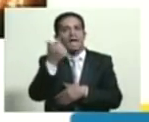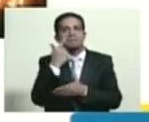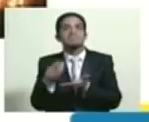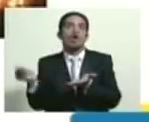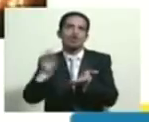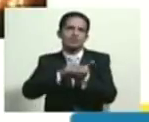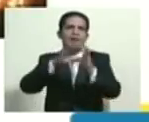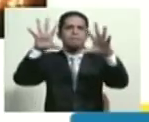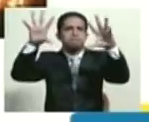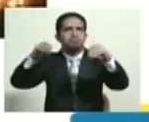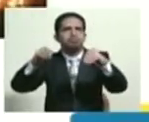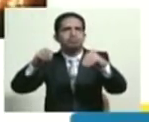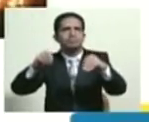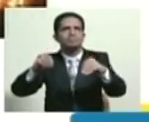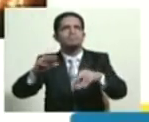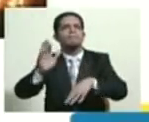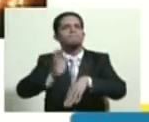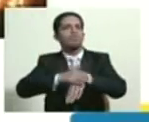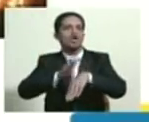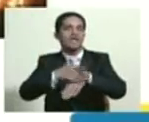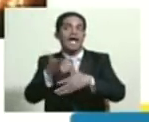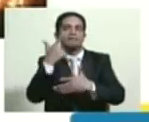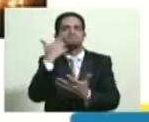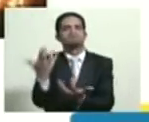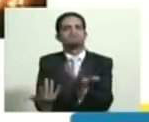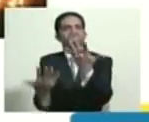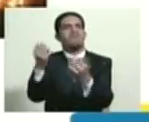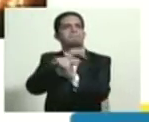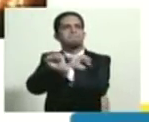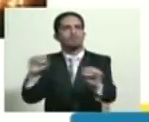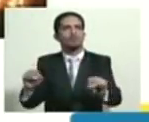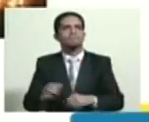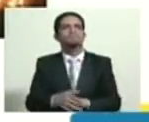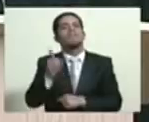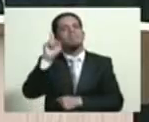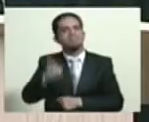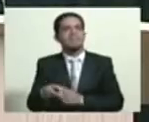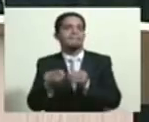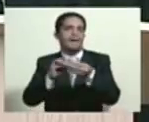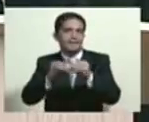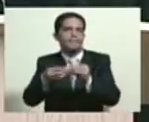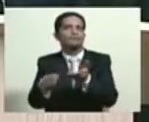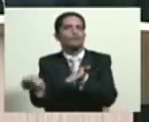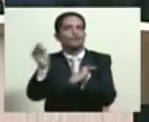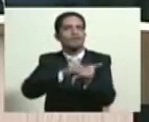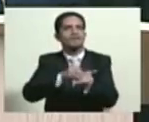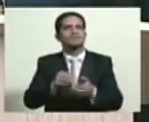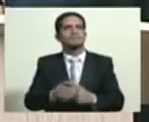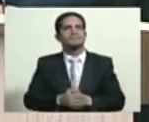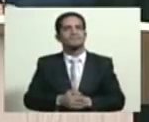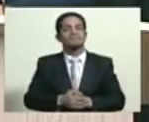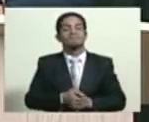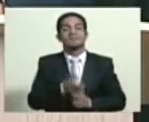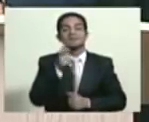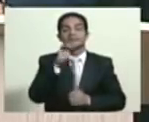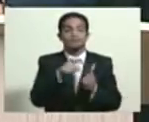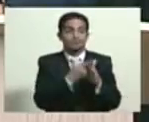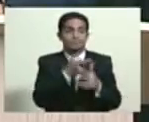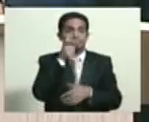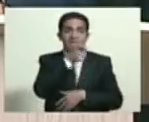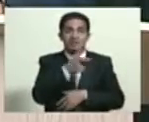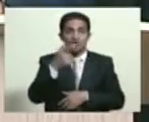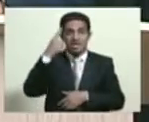servicio eléctrico porque debieron hacerse esas reparaciones. Son tan psicópatas que